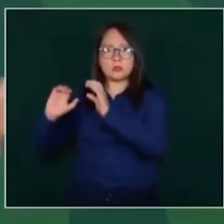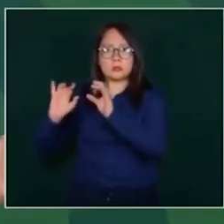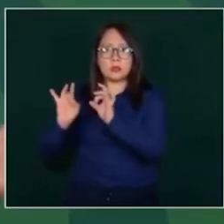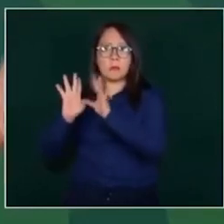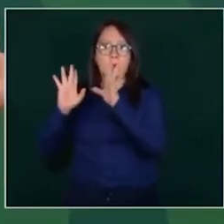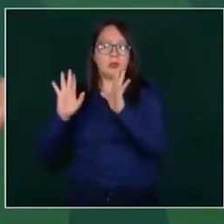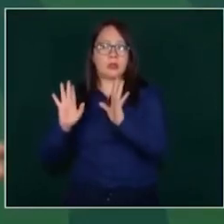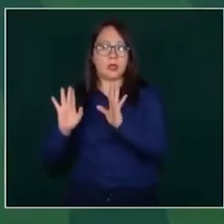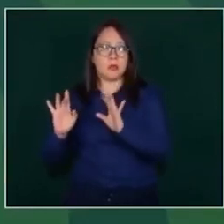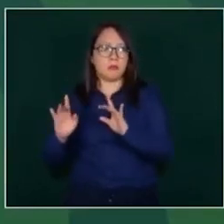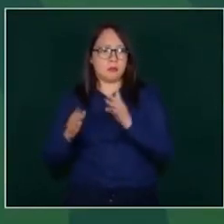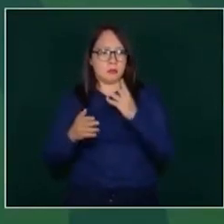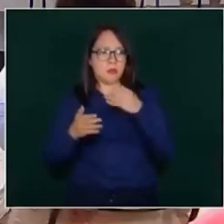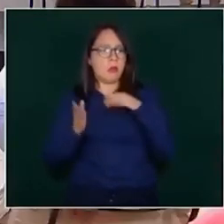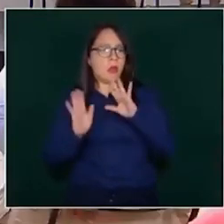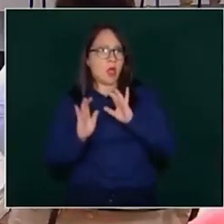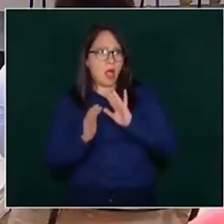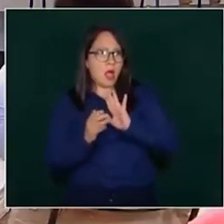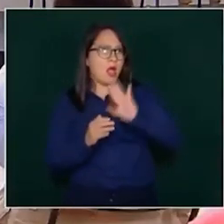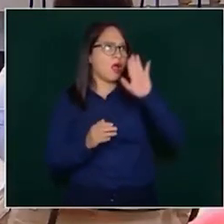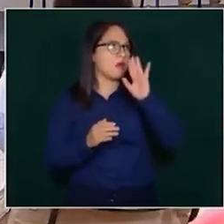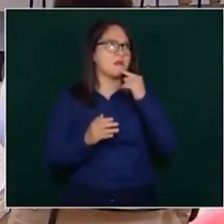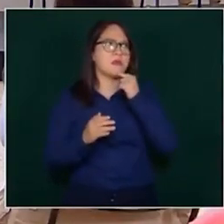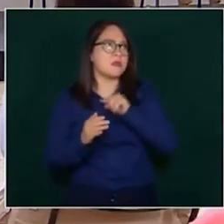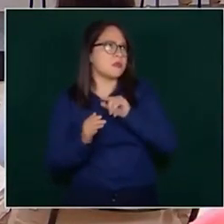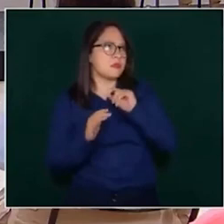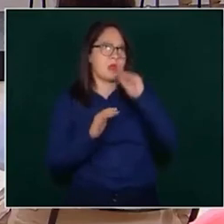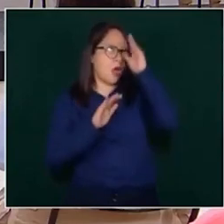al día siguiente de que inauguramos